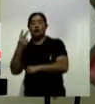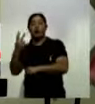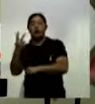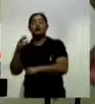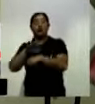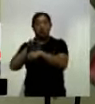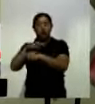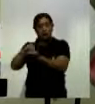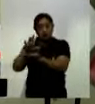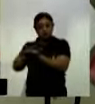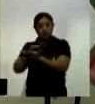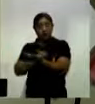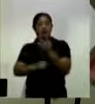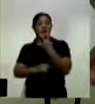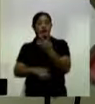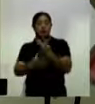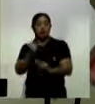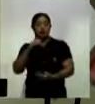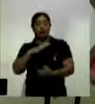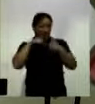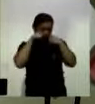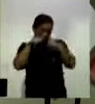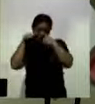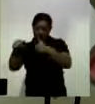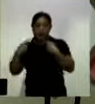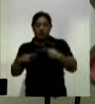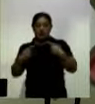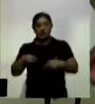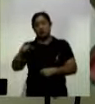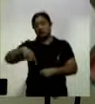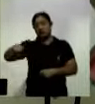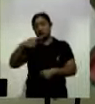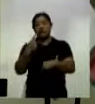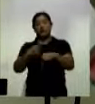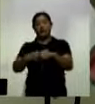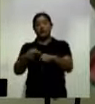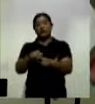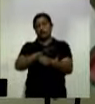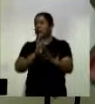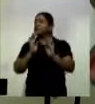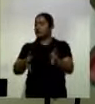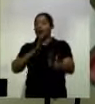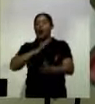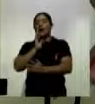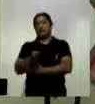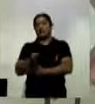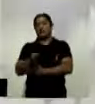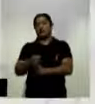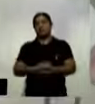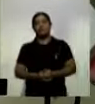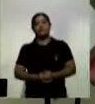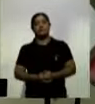serían las unidades médicas que atenderían a los pacientes con diagnóstico de